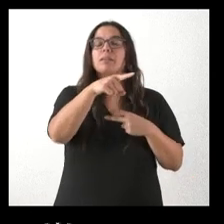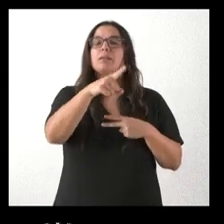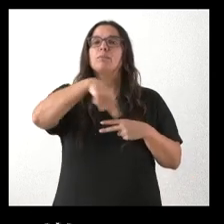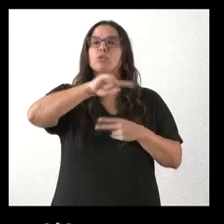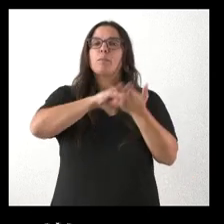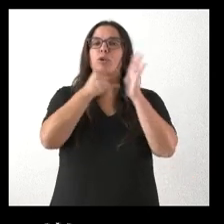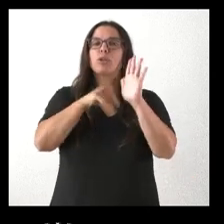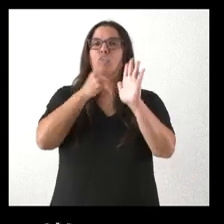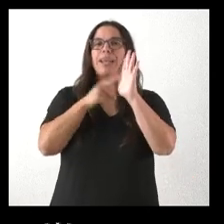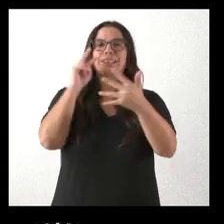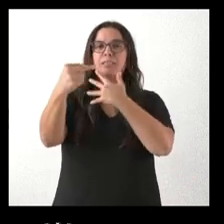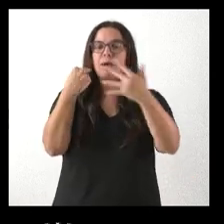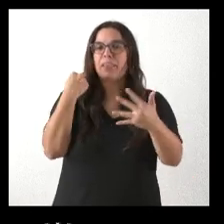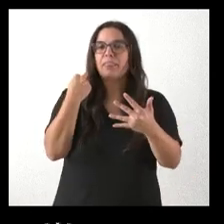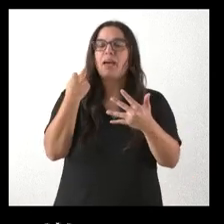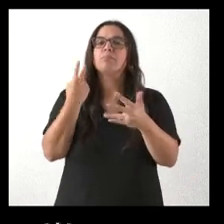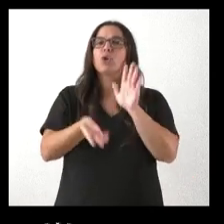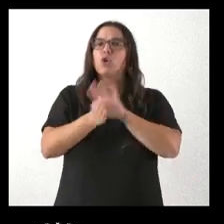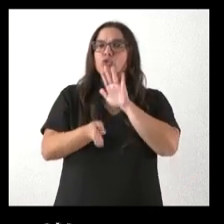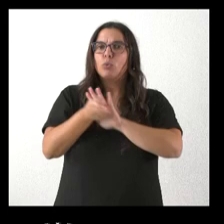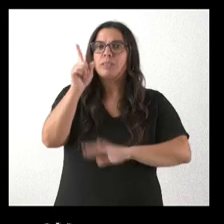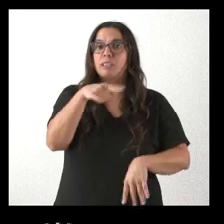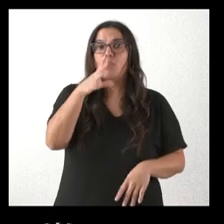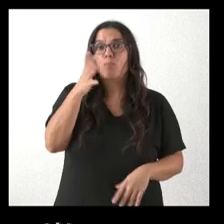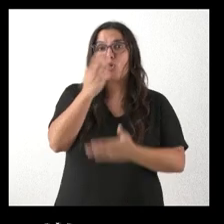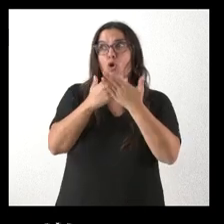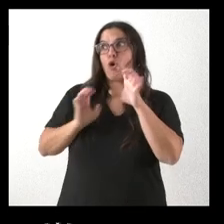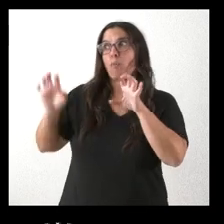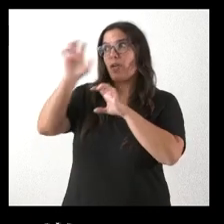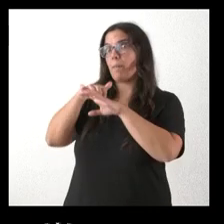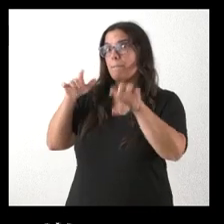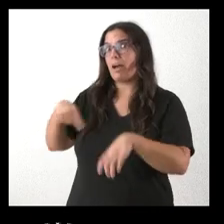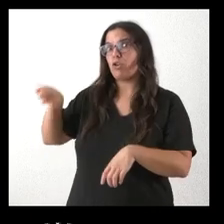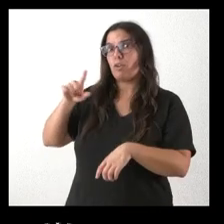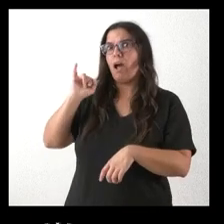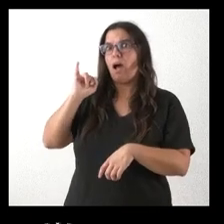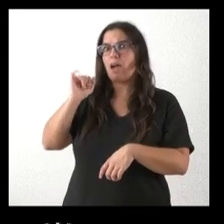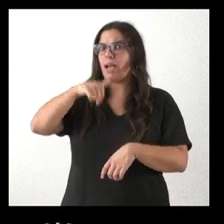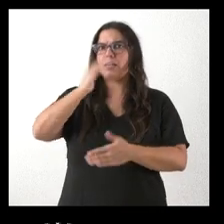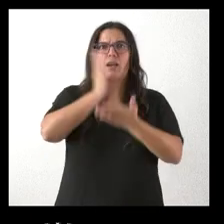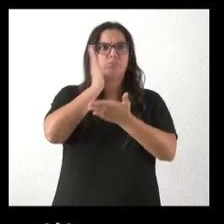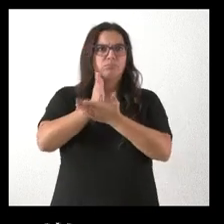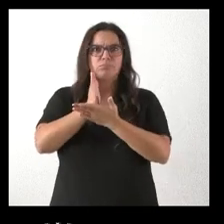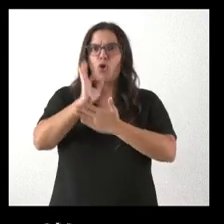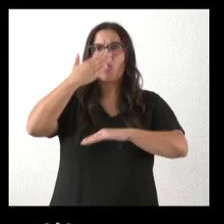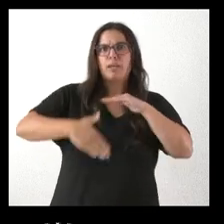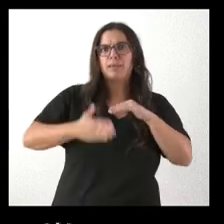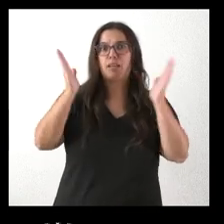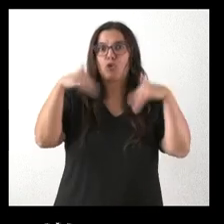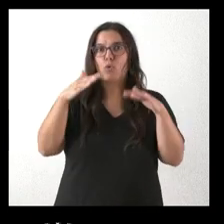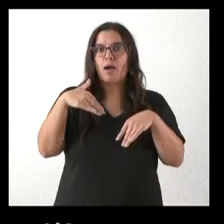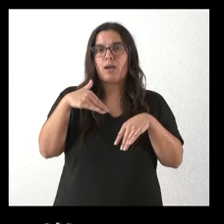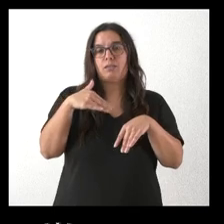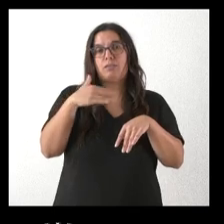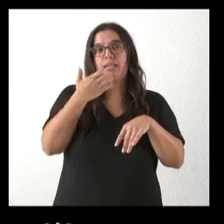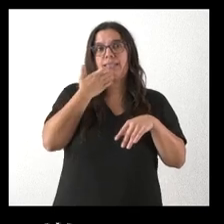porque es de las pocas comunidades que no tiene medidas sancionadoras ni coercitivas contra contra